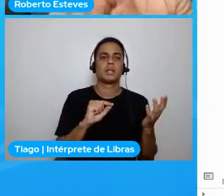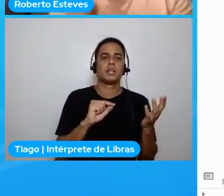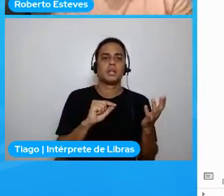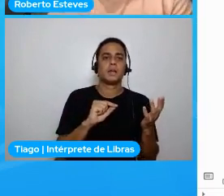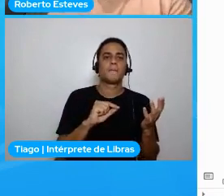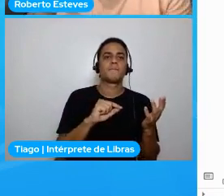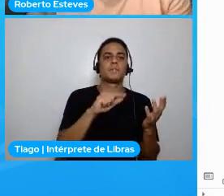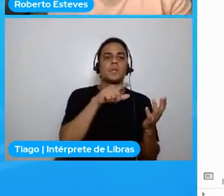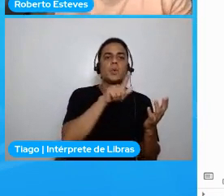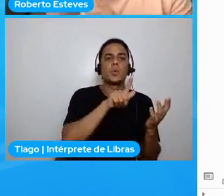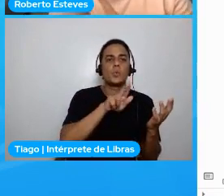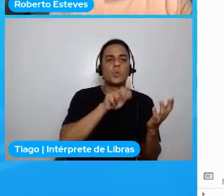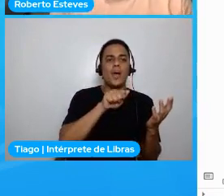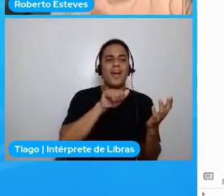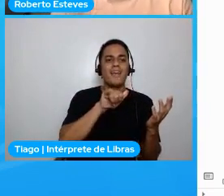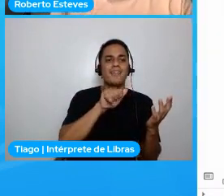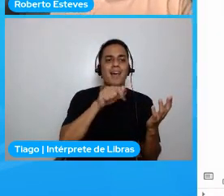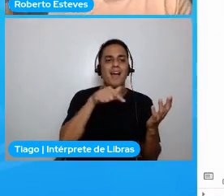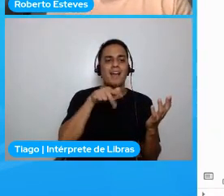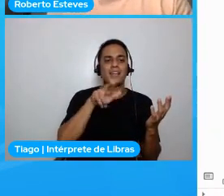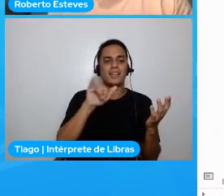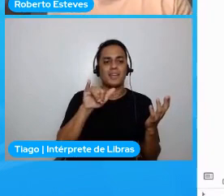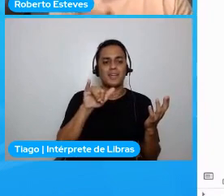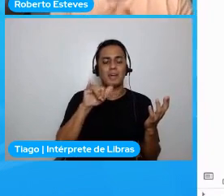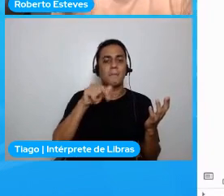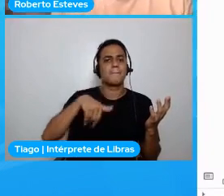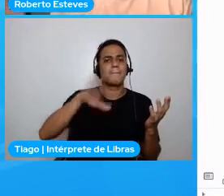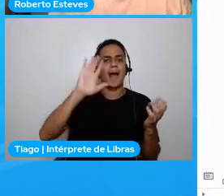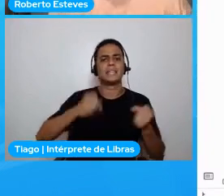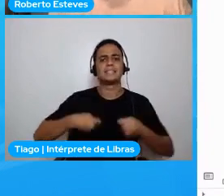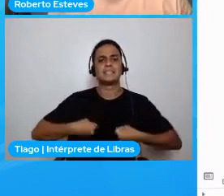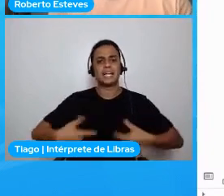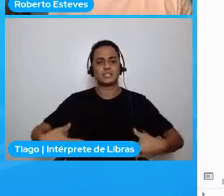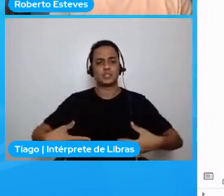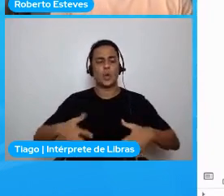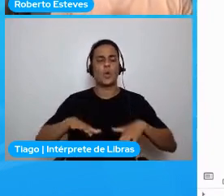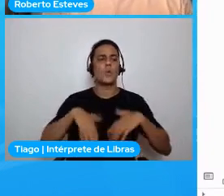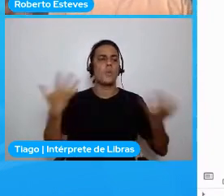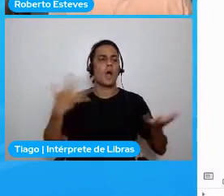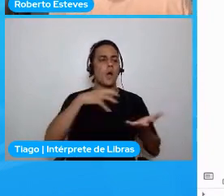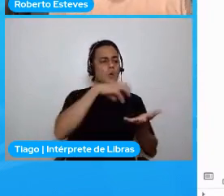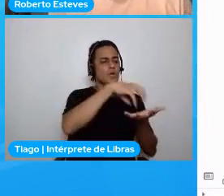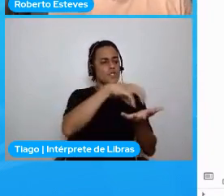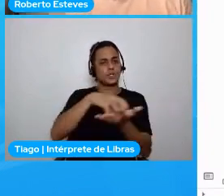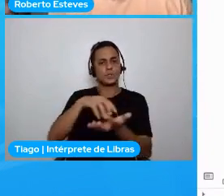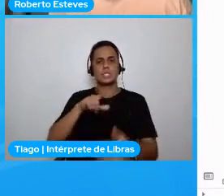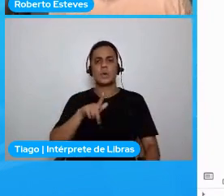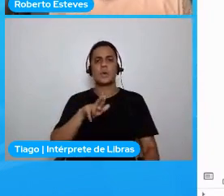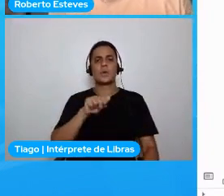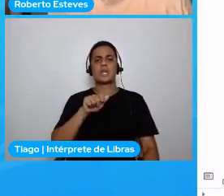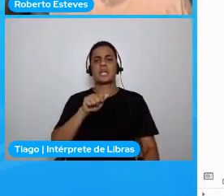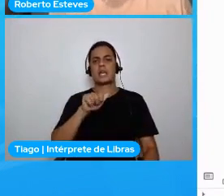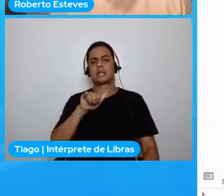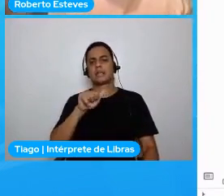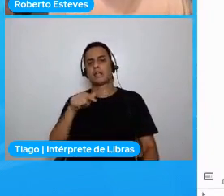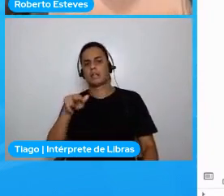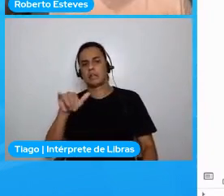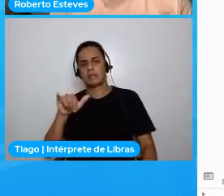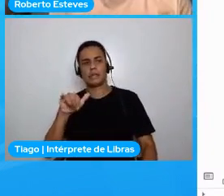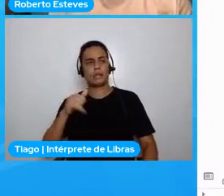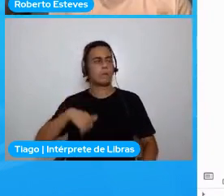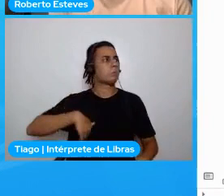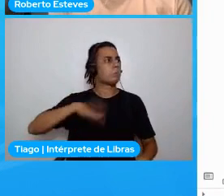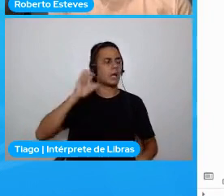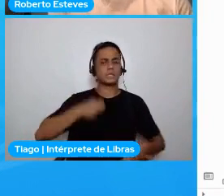de Guayaquil que más gastaron durante la pandemia, o que más invirtieron, o que más, sí, que más